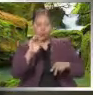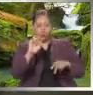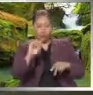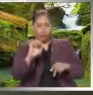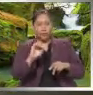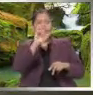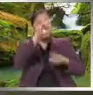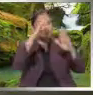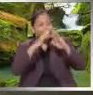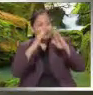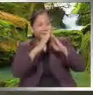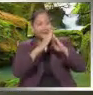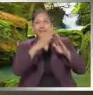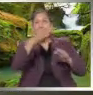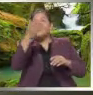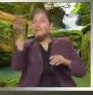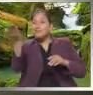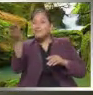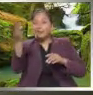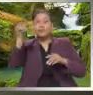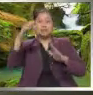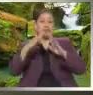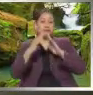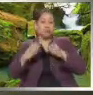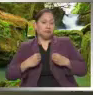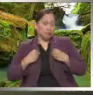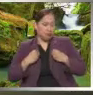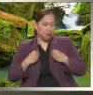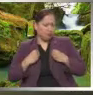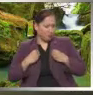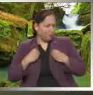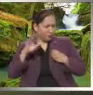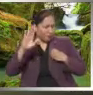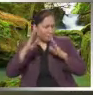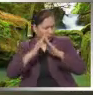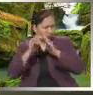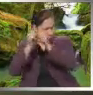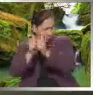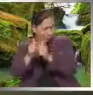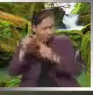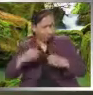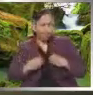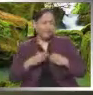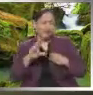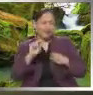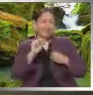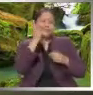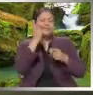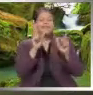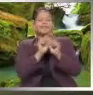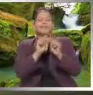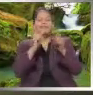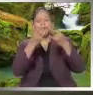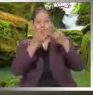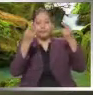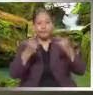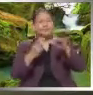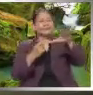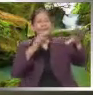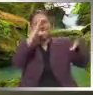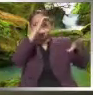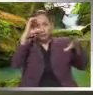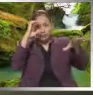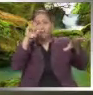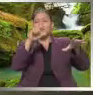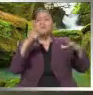vemos a la izquierda en pantalla se dice que vivió. No vivió precisamente, yo le voy a contar rápido la historia mientras vemos estas imágenes de los lugares por